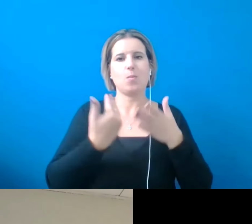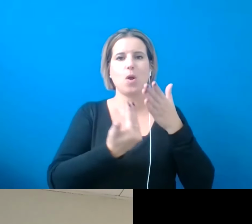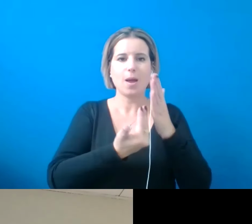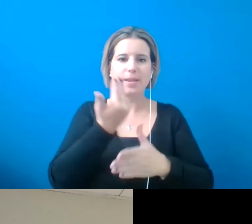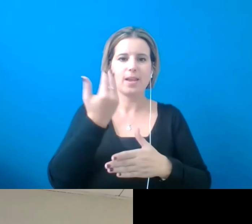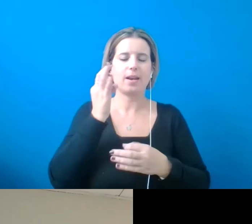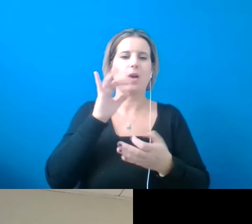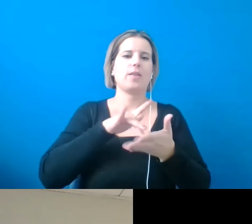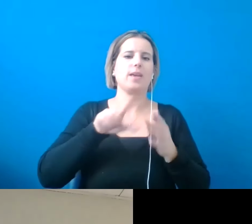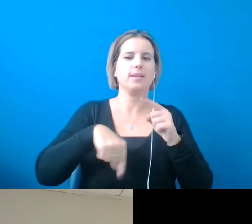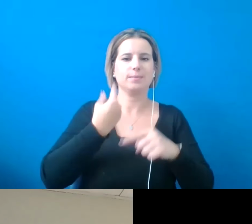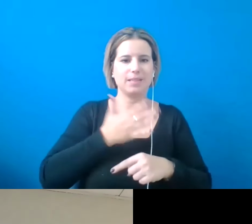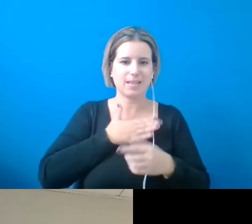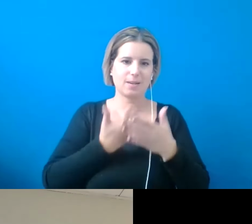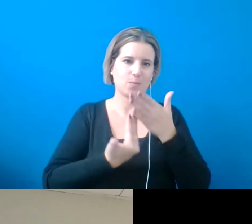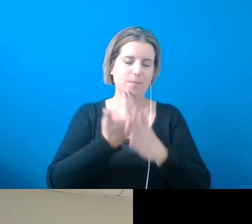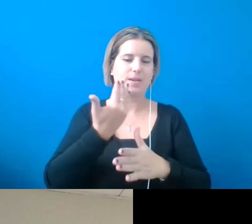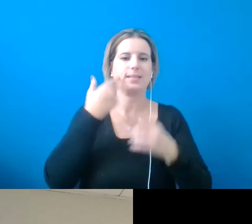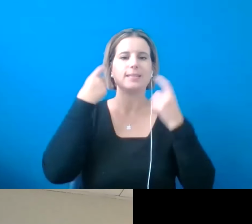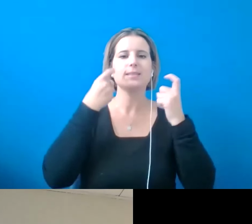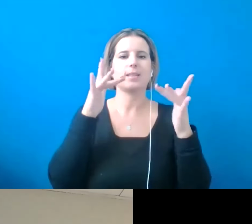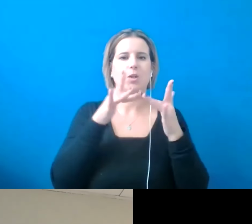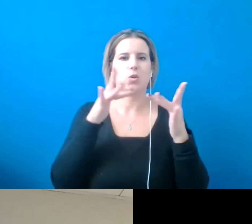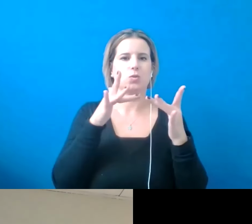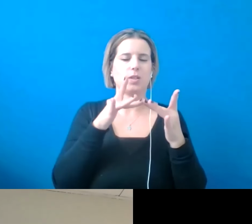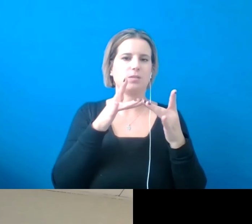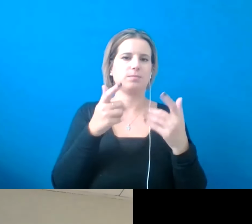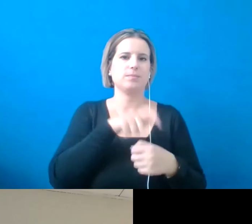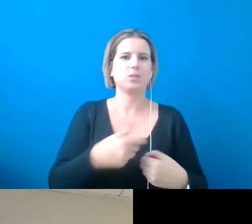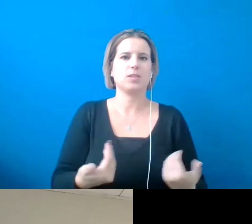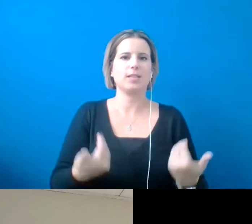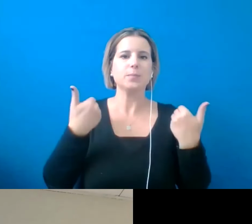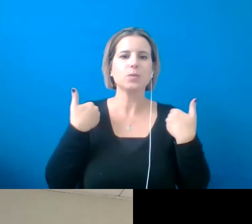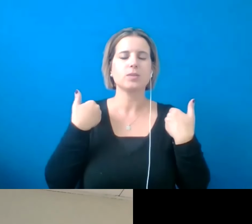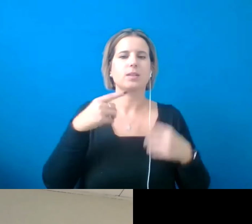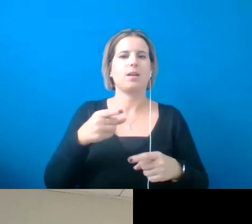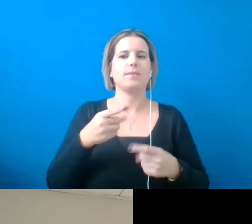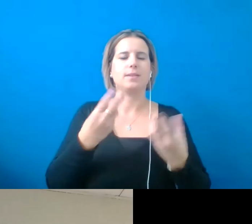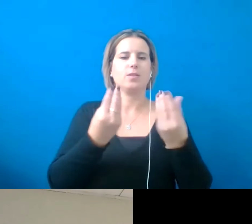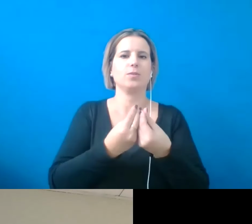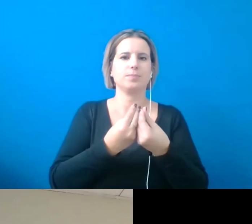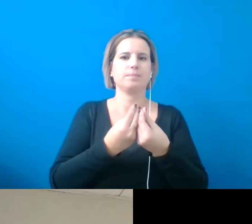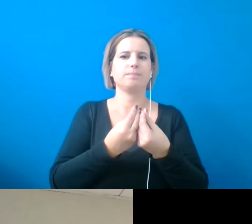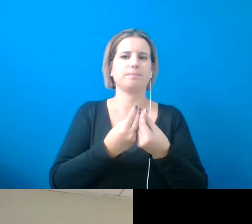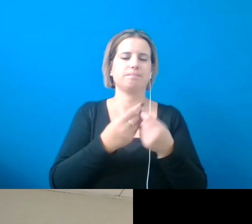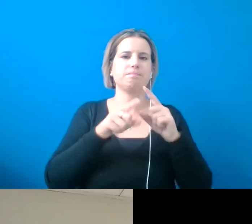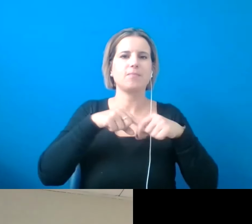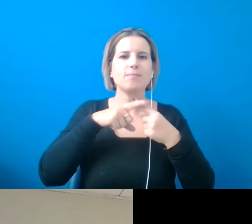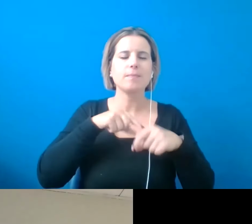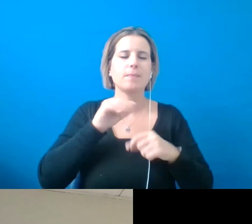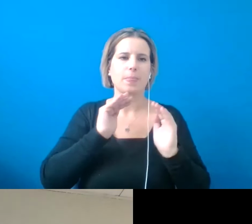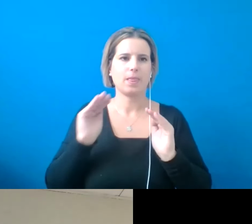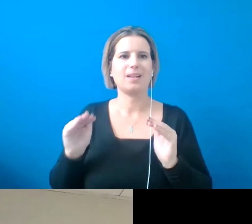al día siguiente se intenta poner en contacto el responsable del caso con el familiar que hay que llamar